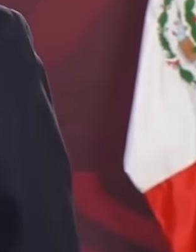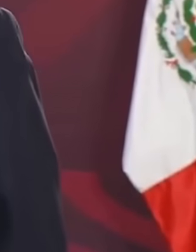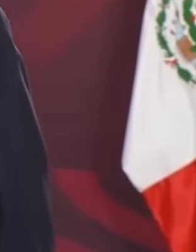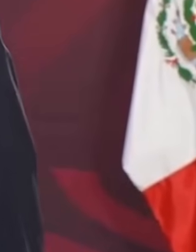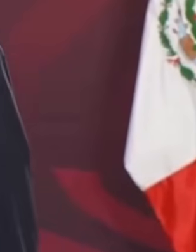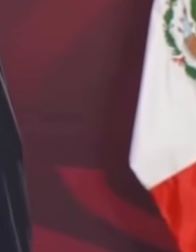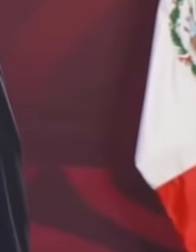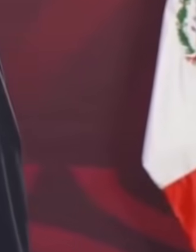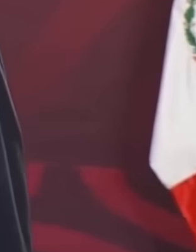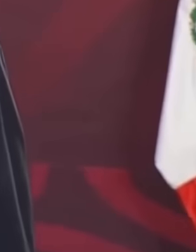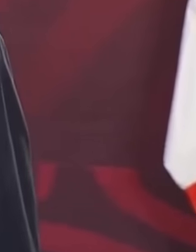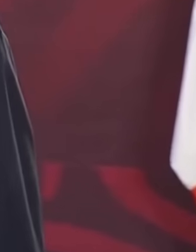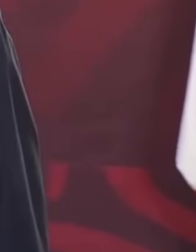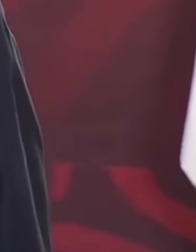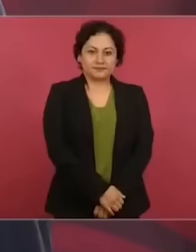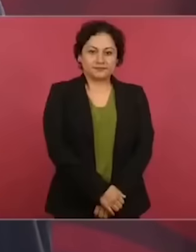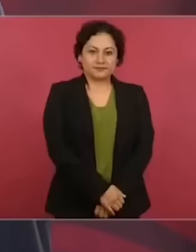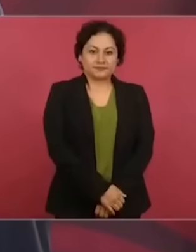INE